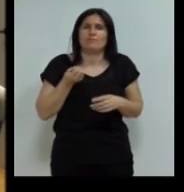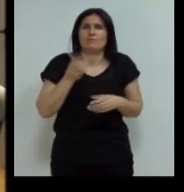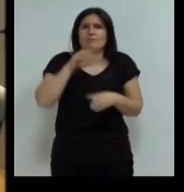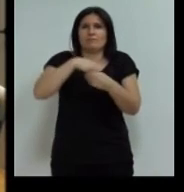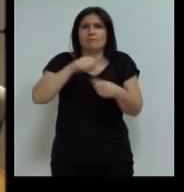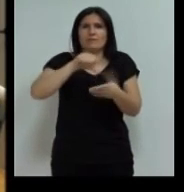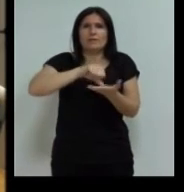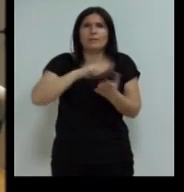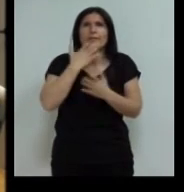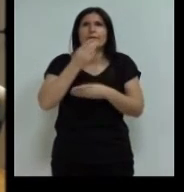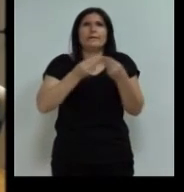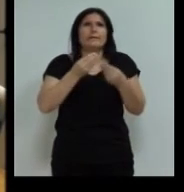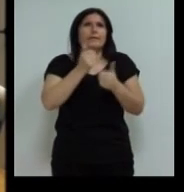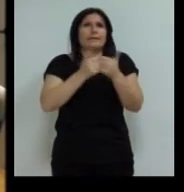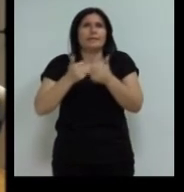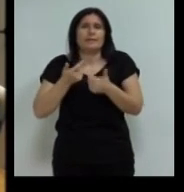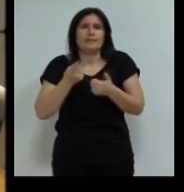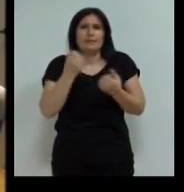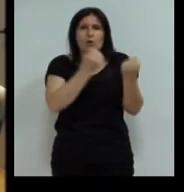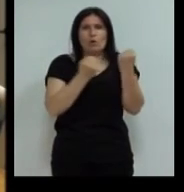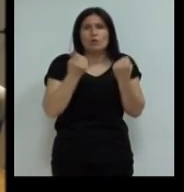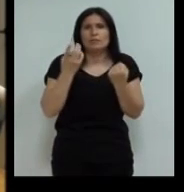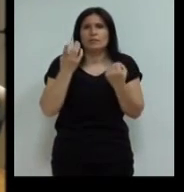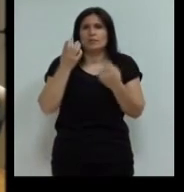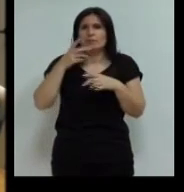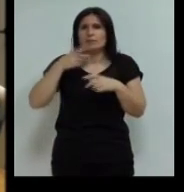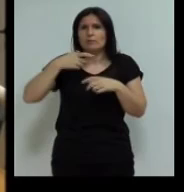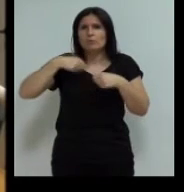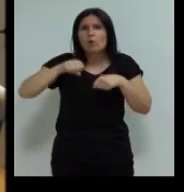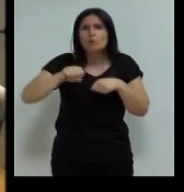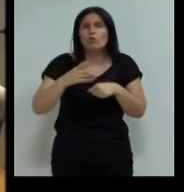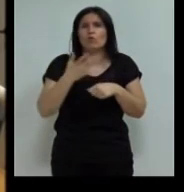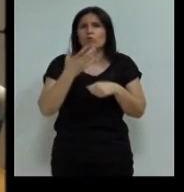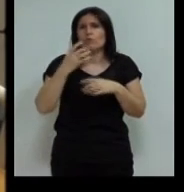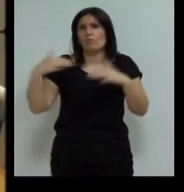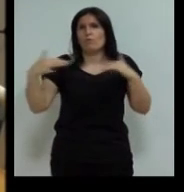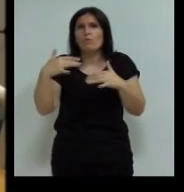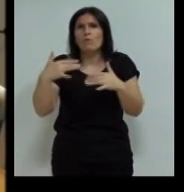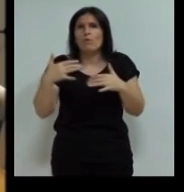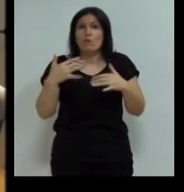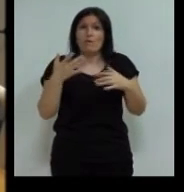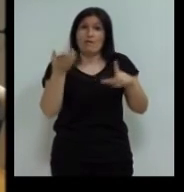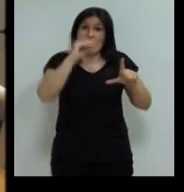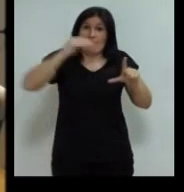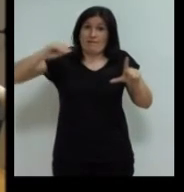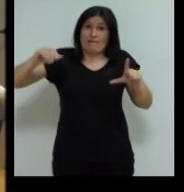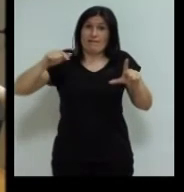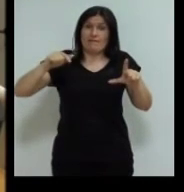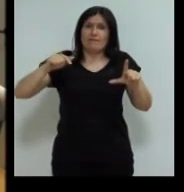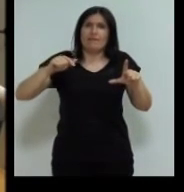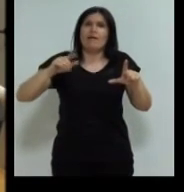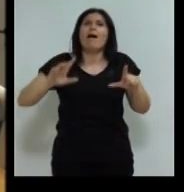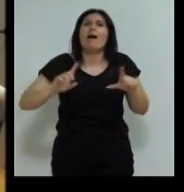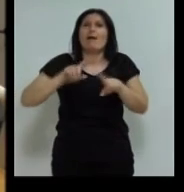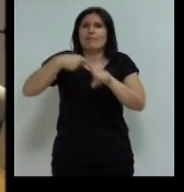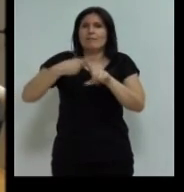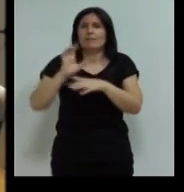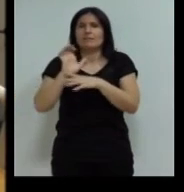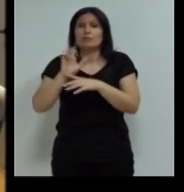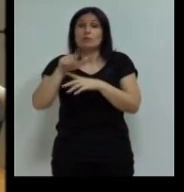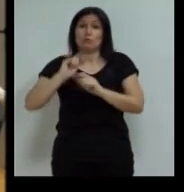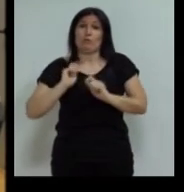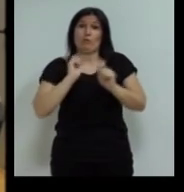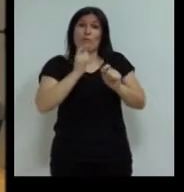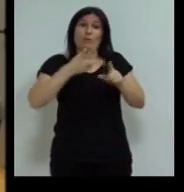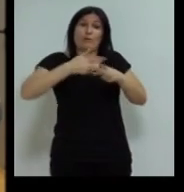de motos, de coches, fútbol, además de poner películas. Bueno, nosotros lo que intentamos es proporcionarle una herramienta más,